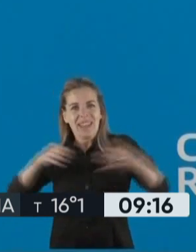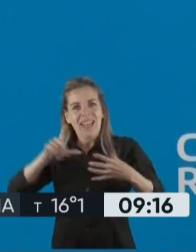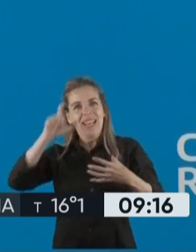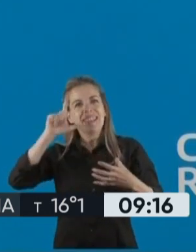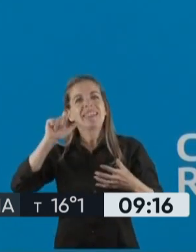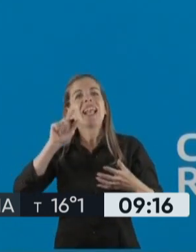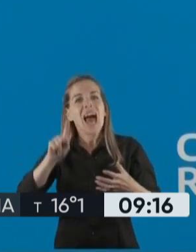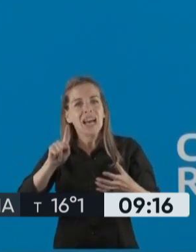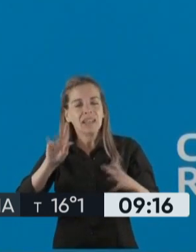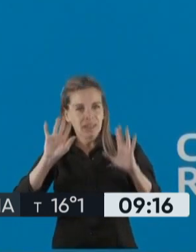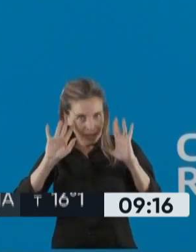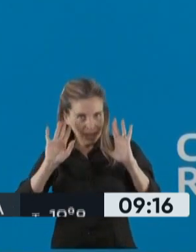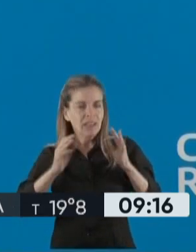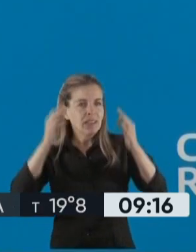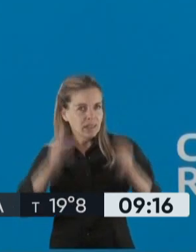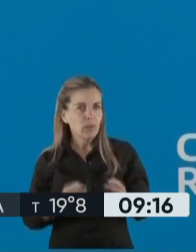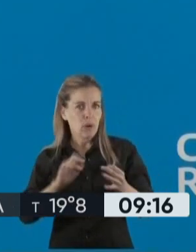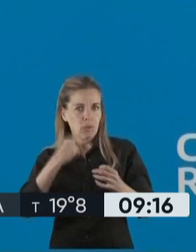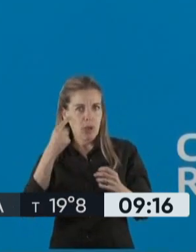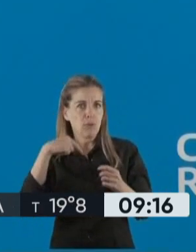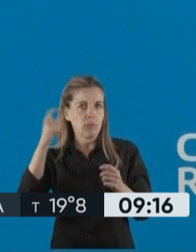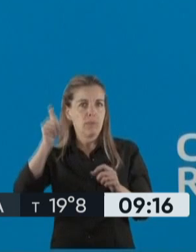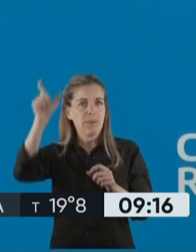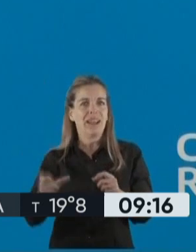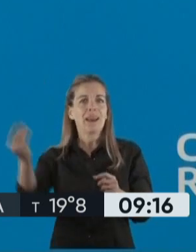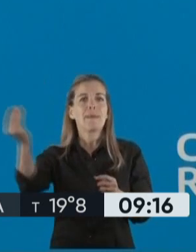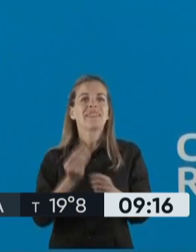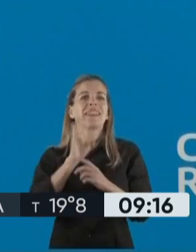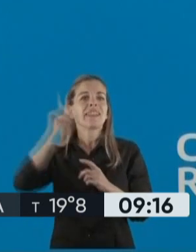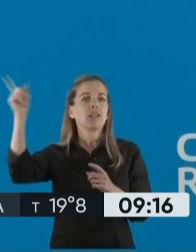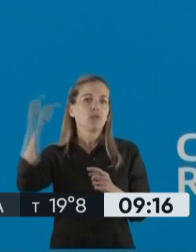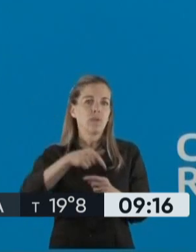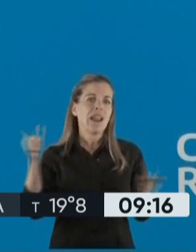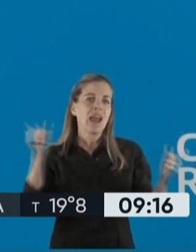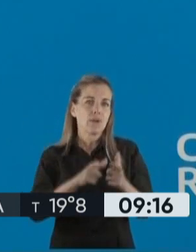mantener con quienes lo visiten aquí en la Argentina. Con respecto a la cumbre